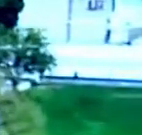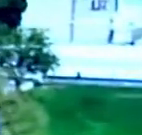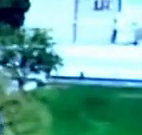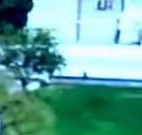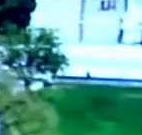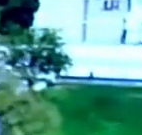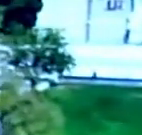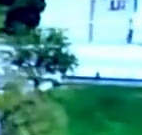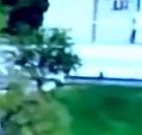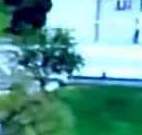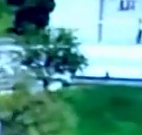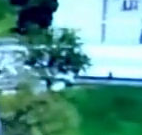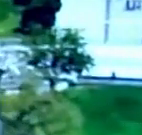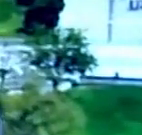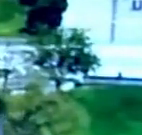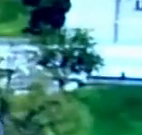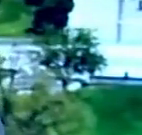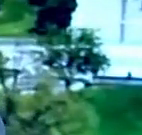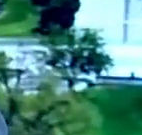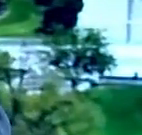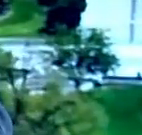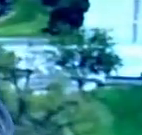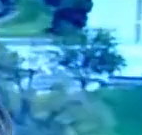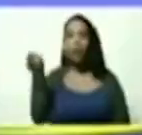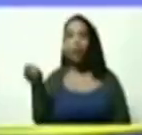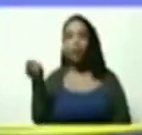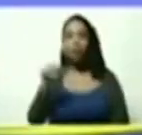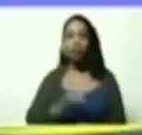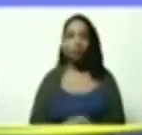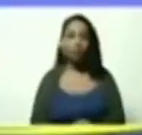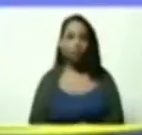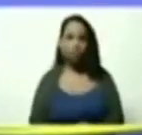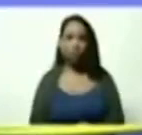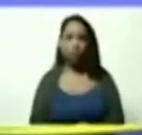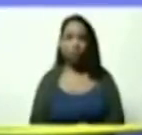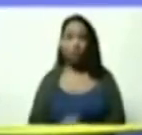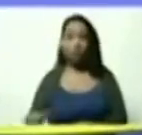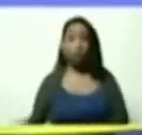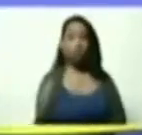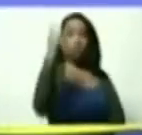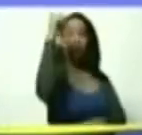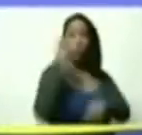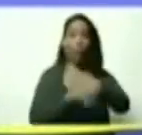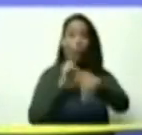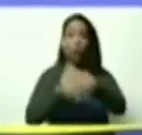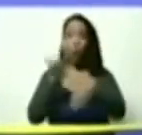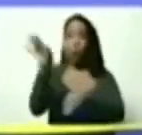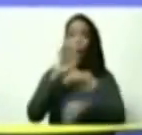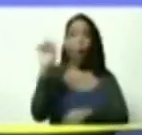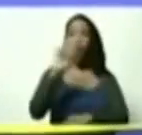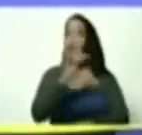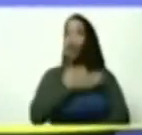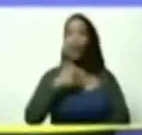para desconocer su mandato. Y desde el primer momento de la elección no le quieren reconocer el